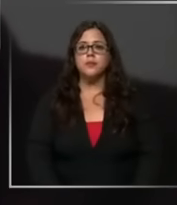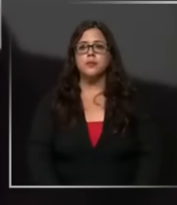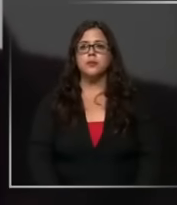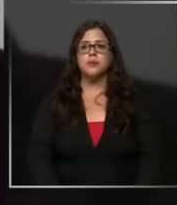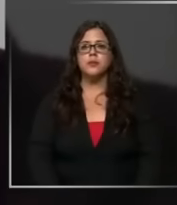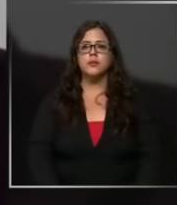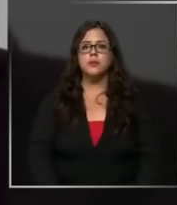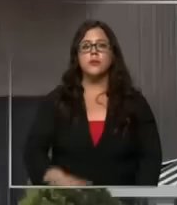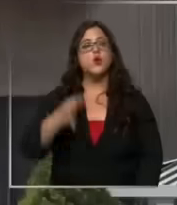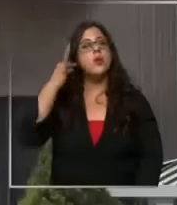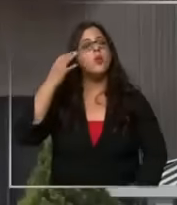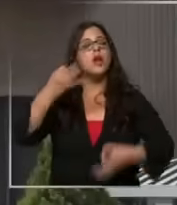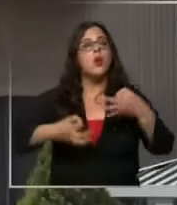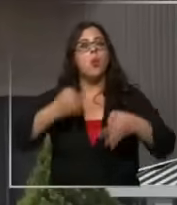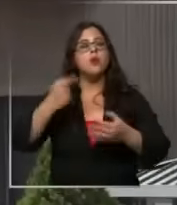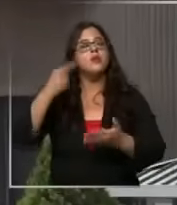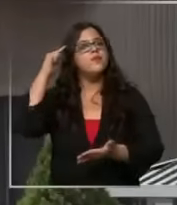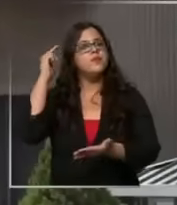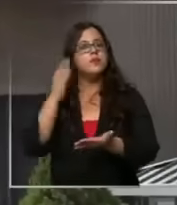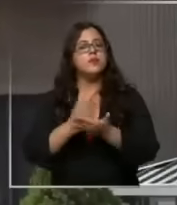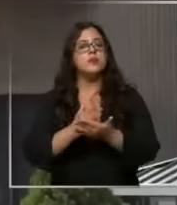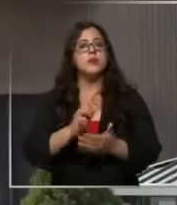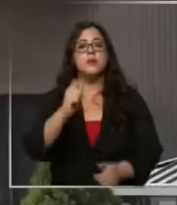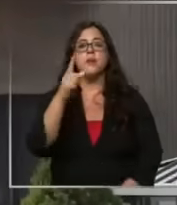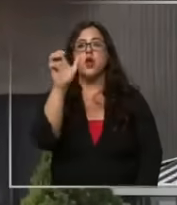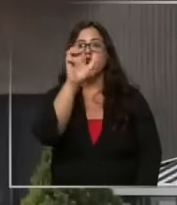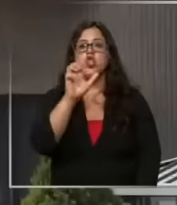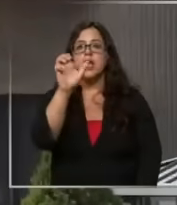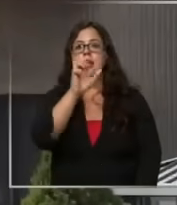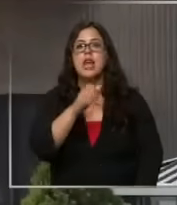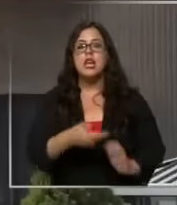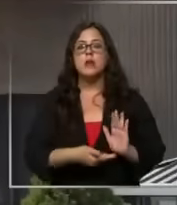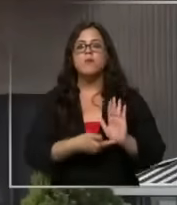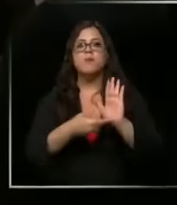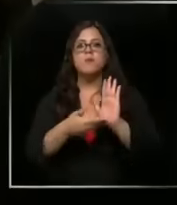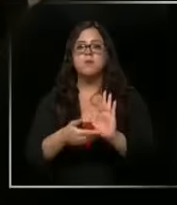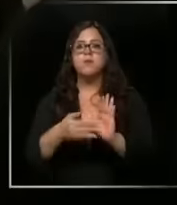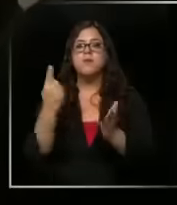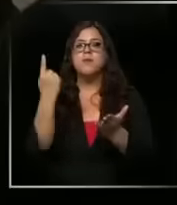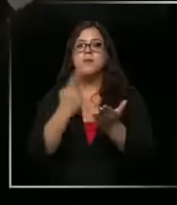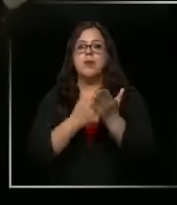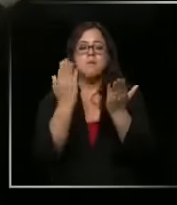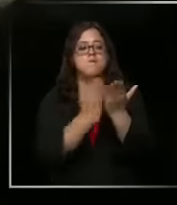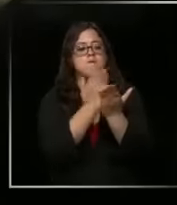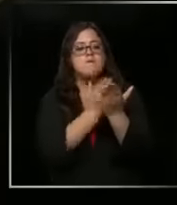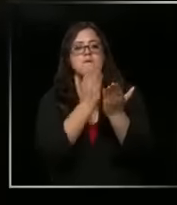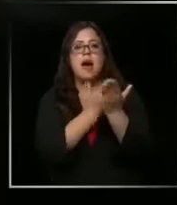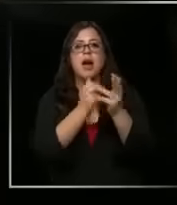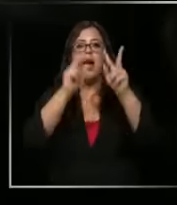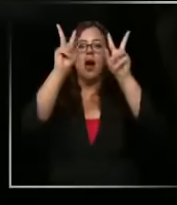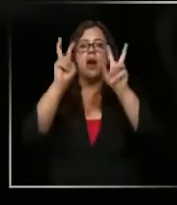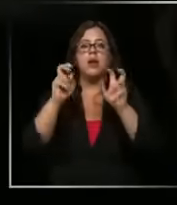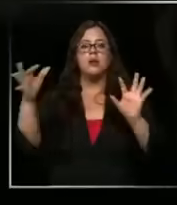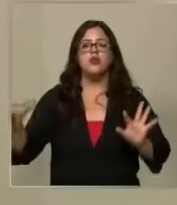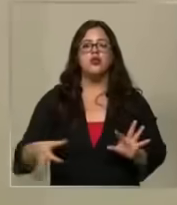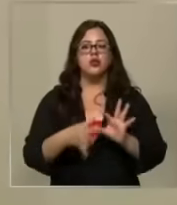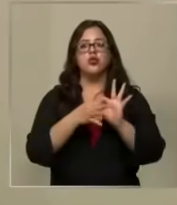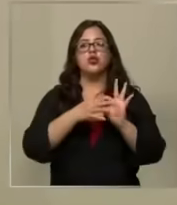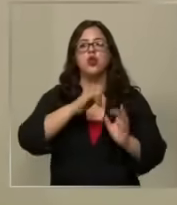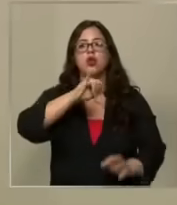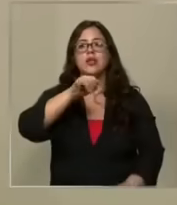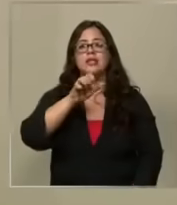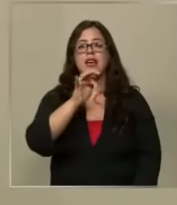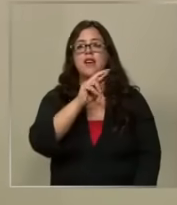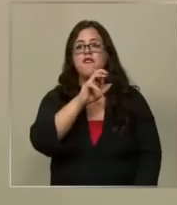Una jueza de Nueva York tomó la decisión de que el pasado 1 de enero se desclasificasen casi 1,000 páginas de uno de los casos relacionados con Jeffrey